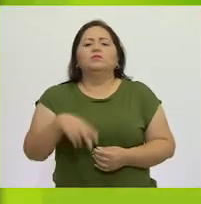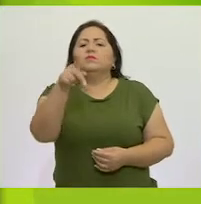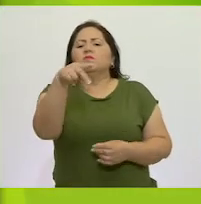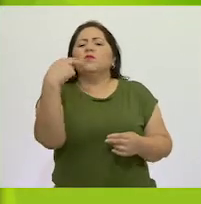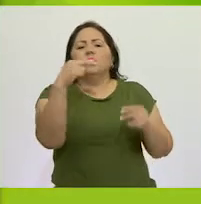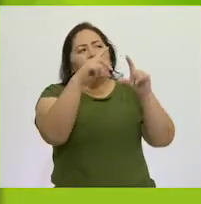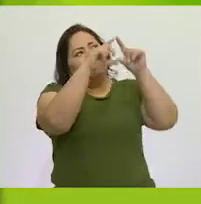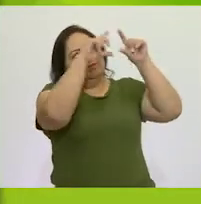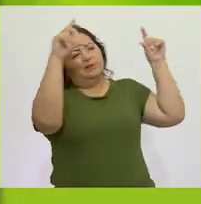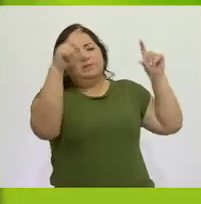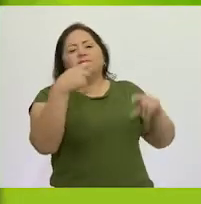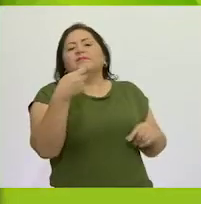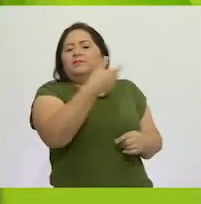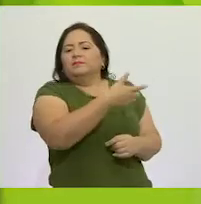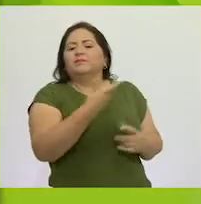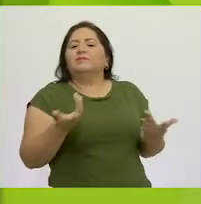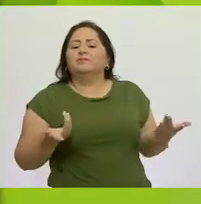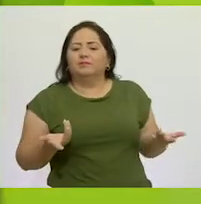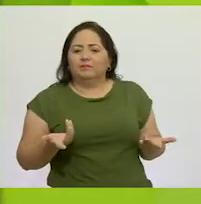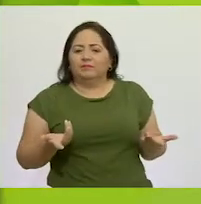¿Le pondrías?